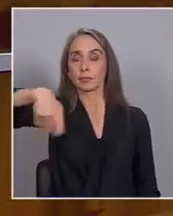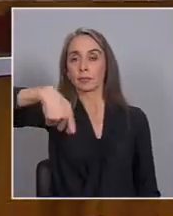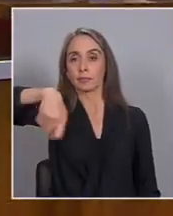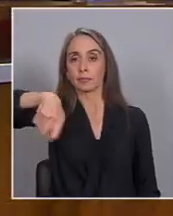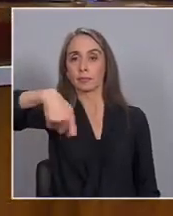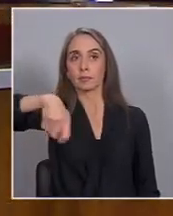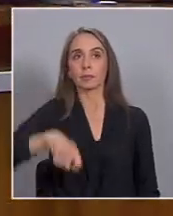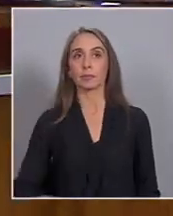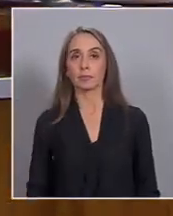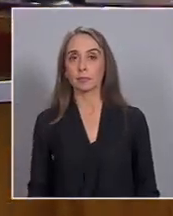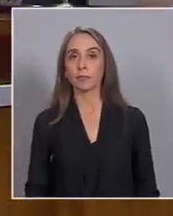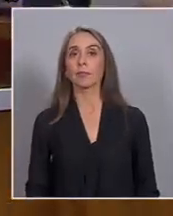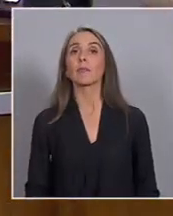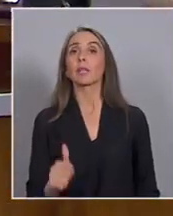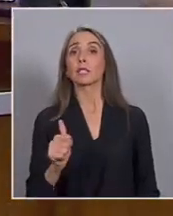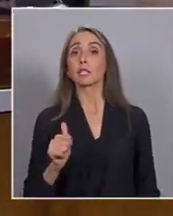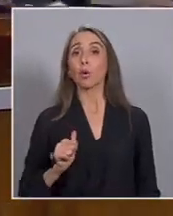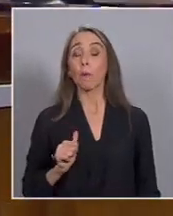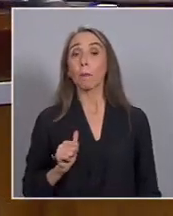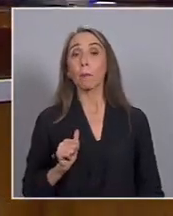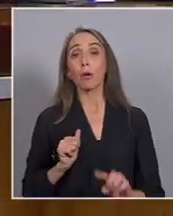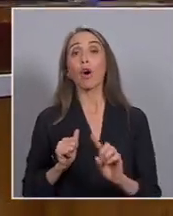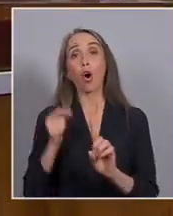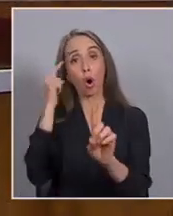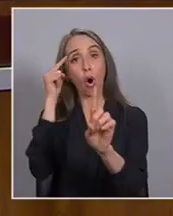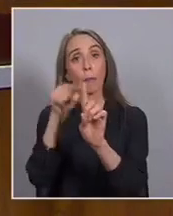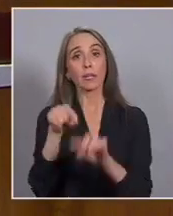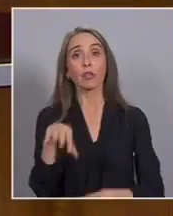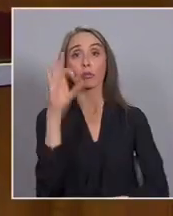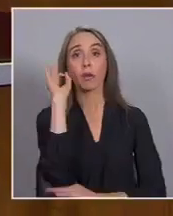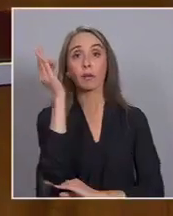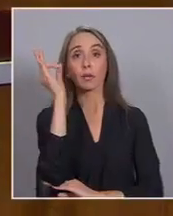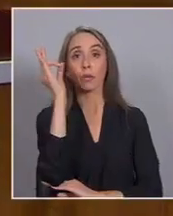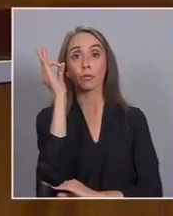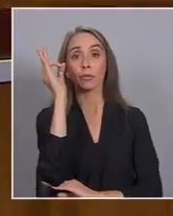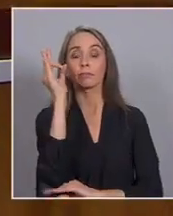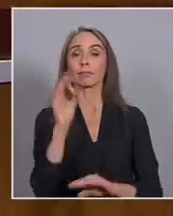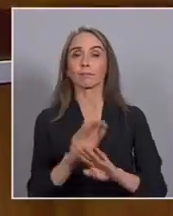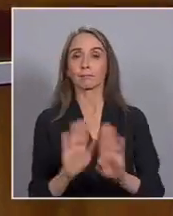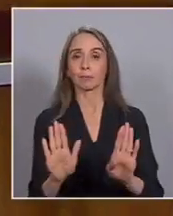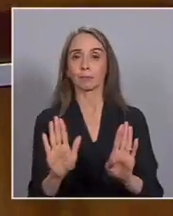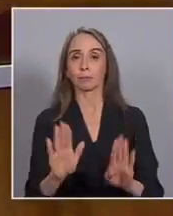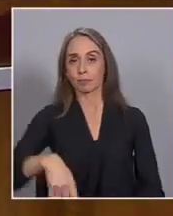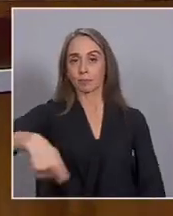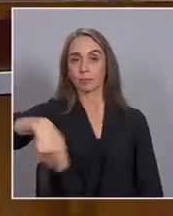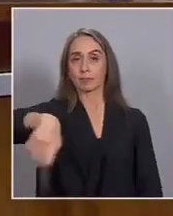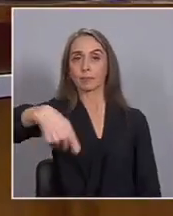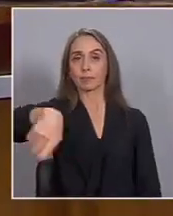Por haberse cumplido con el objeto de la sesión, esta se levanta.